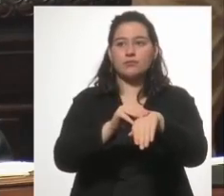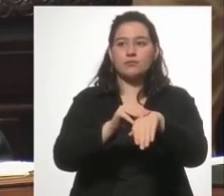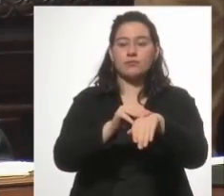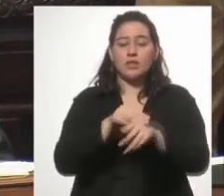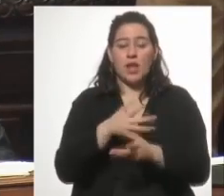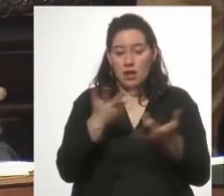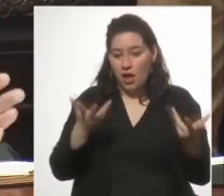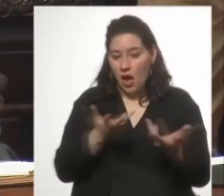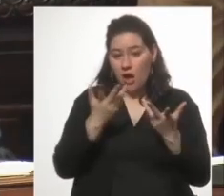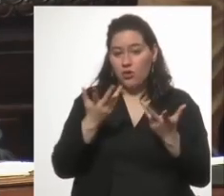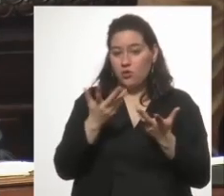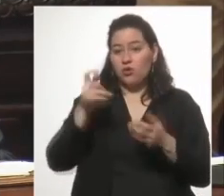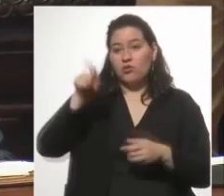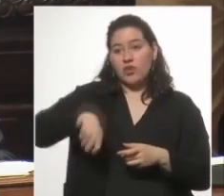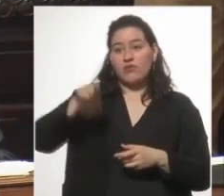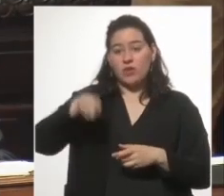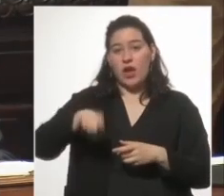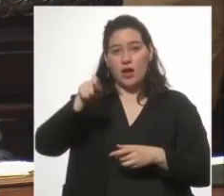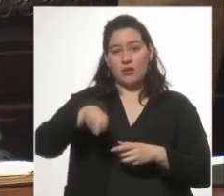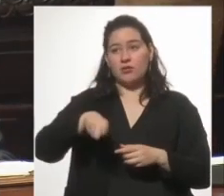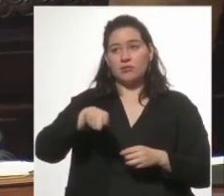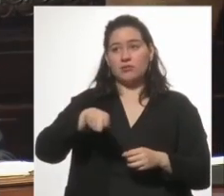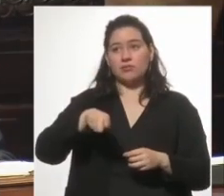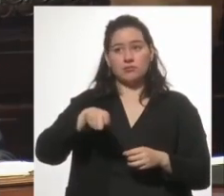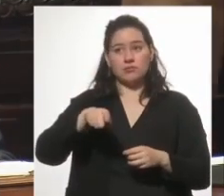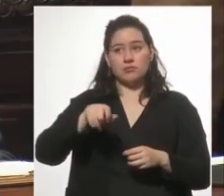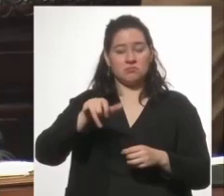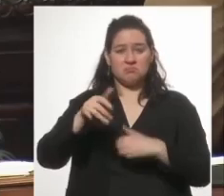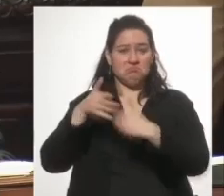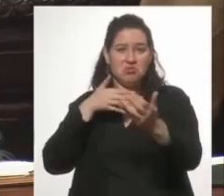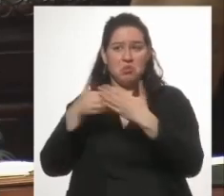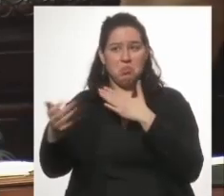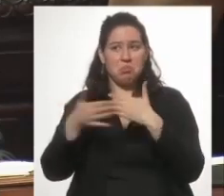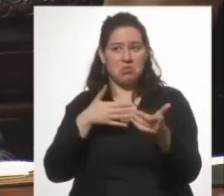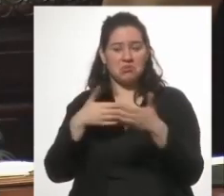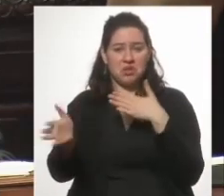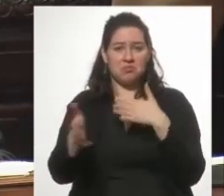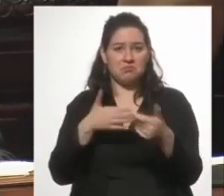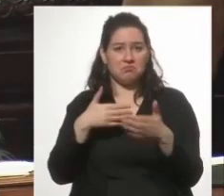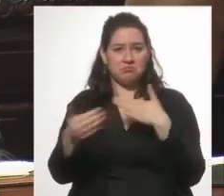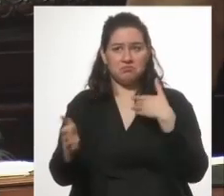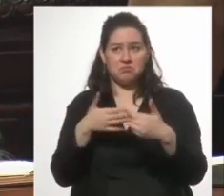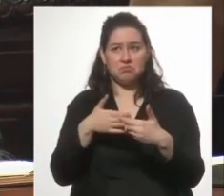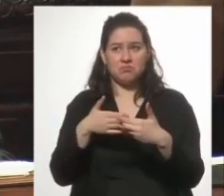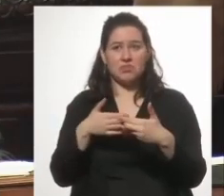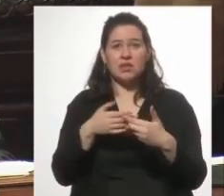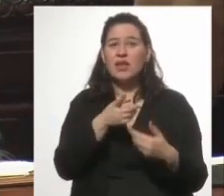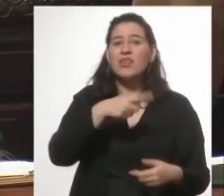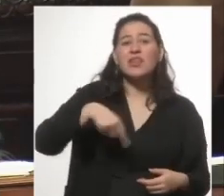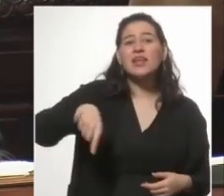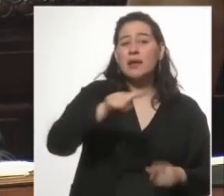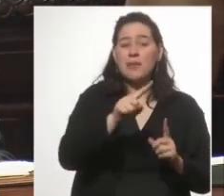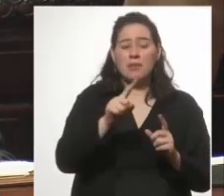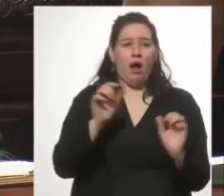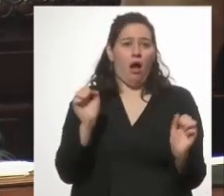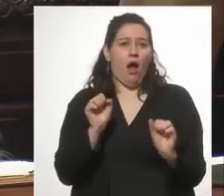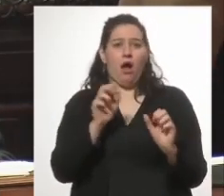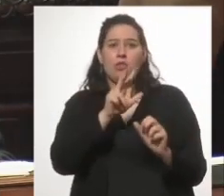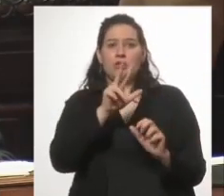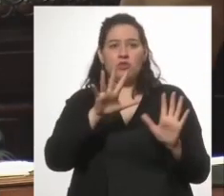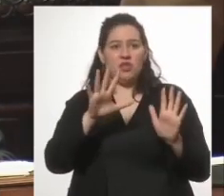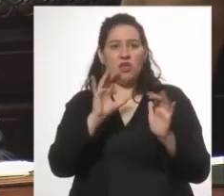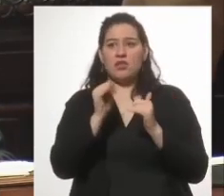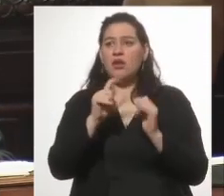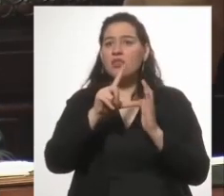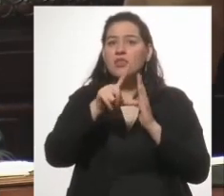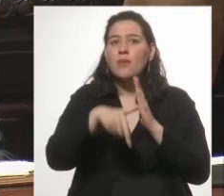algo que para el Tribunal de Apelaciones al menos fue irrelevante, ninguna se levanta en esta demora